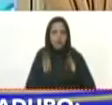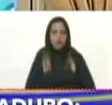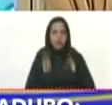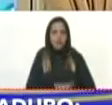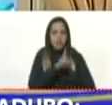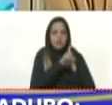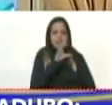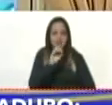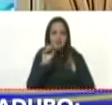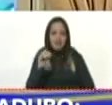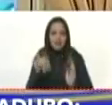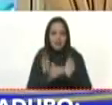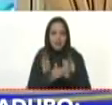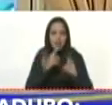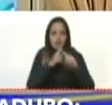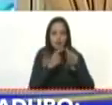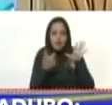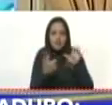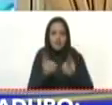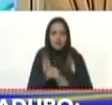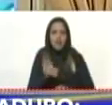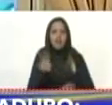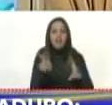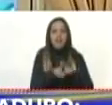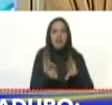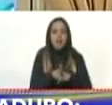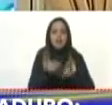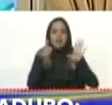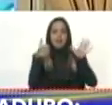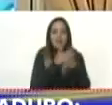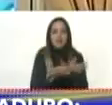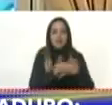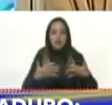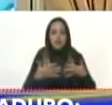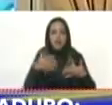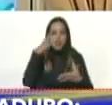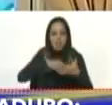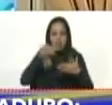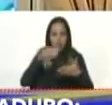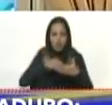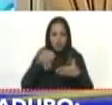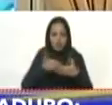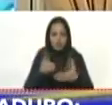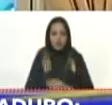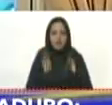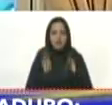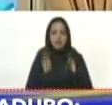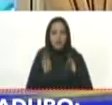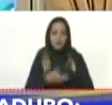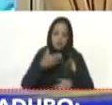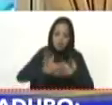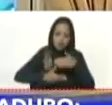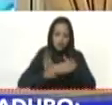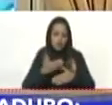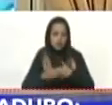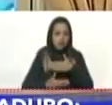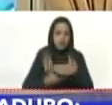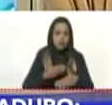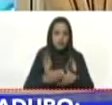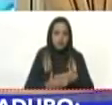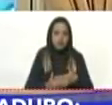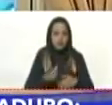100.000 por 60 son 6 millones de dólares. Constantes y sonantes